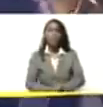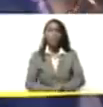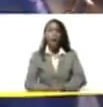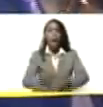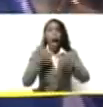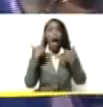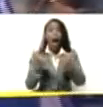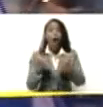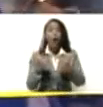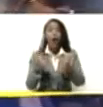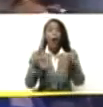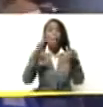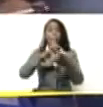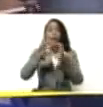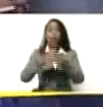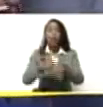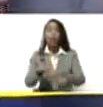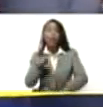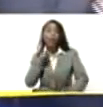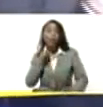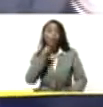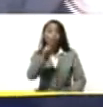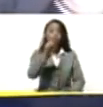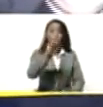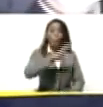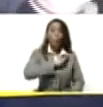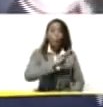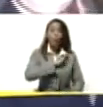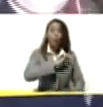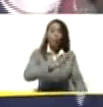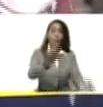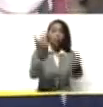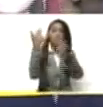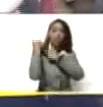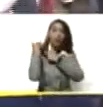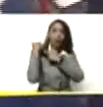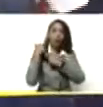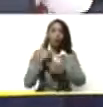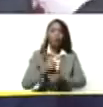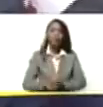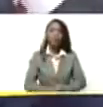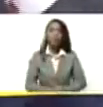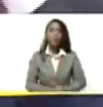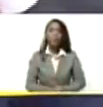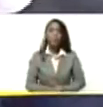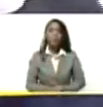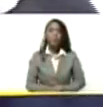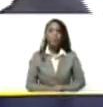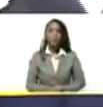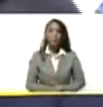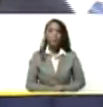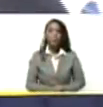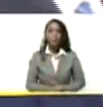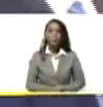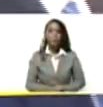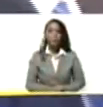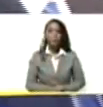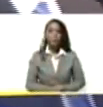sigamos en todas estas batallas la economía la economía la economía